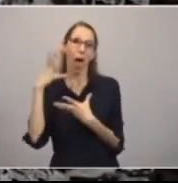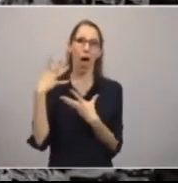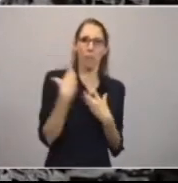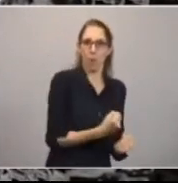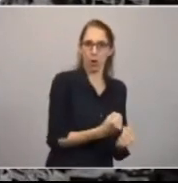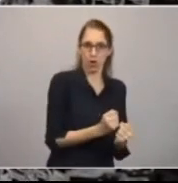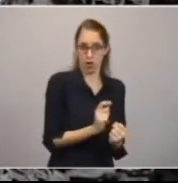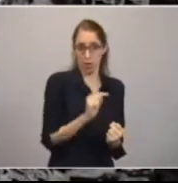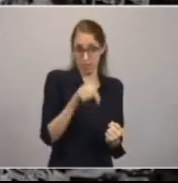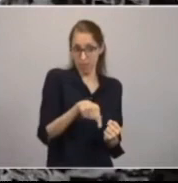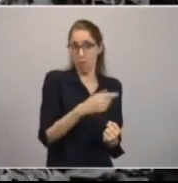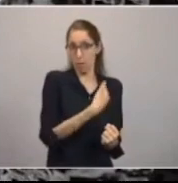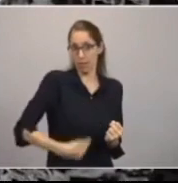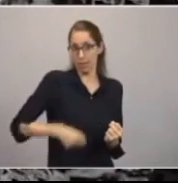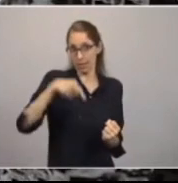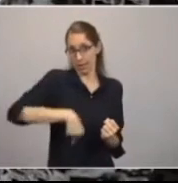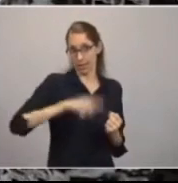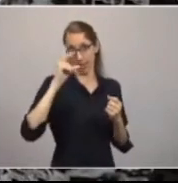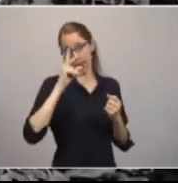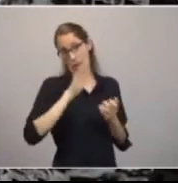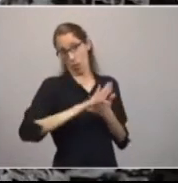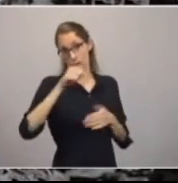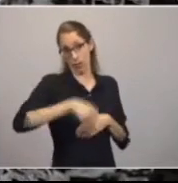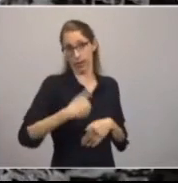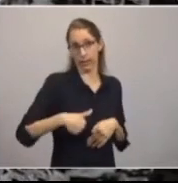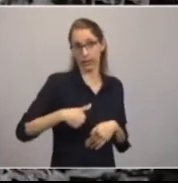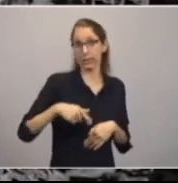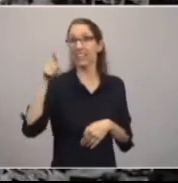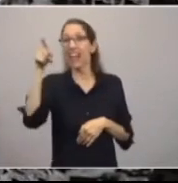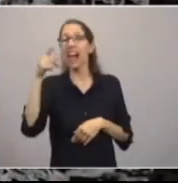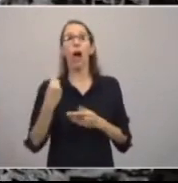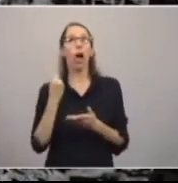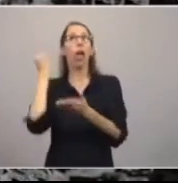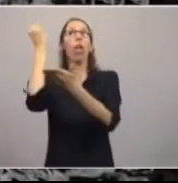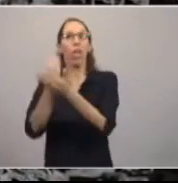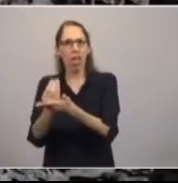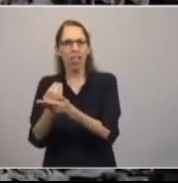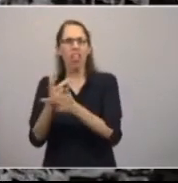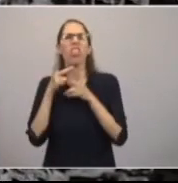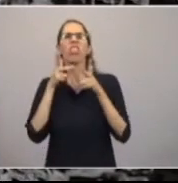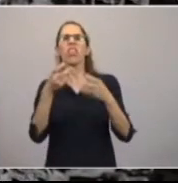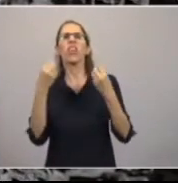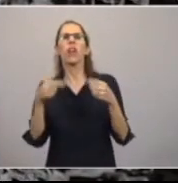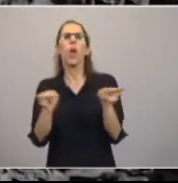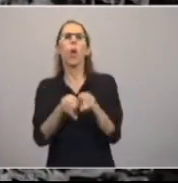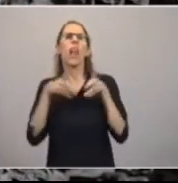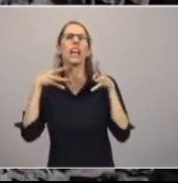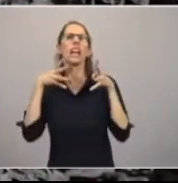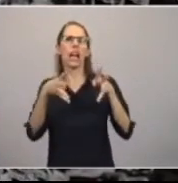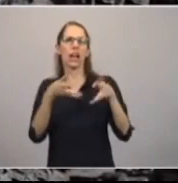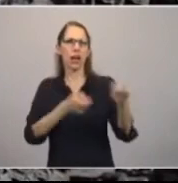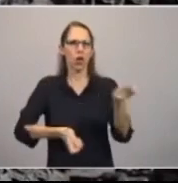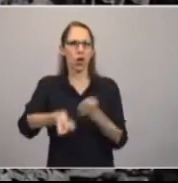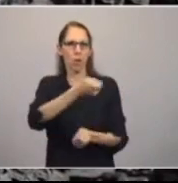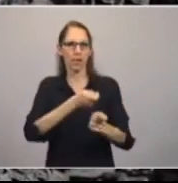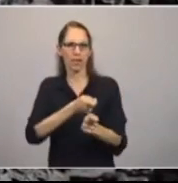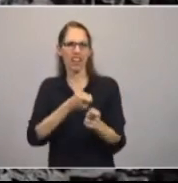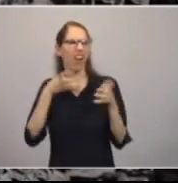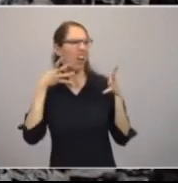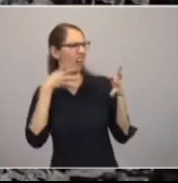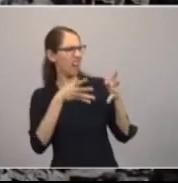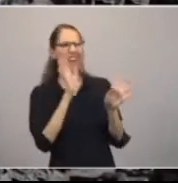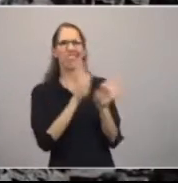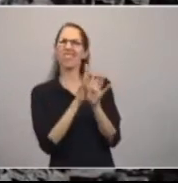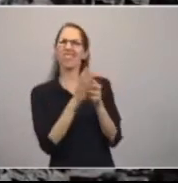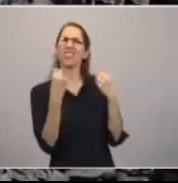decretó y declaró una guerra comercial. Una guerra comercial y una guerra de monedas. Y la